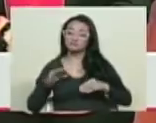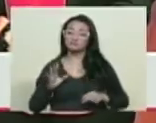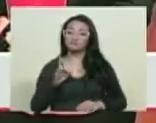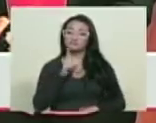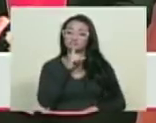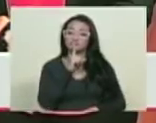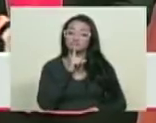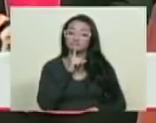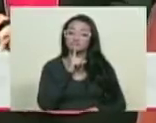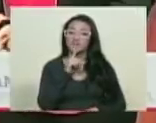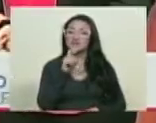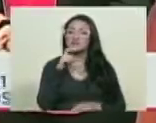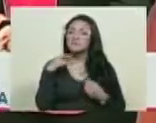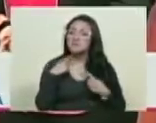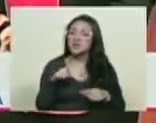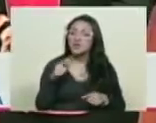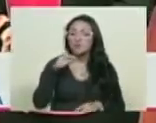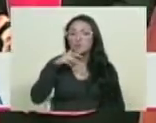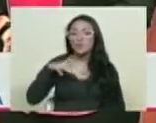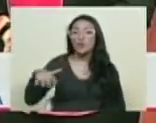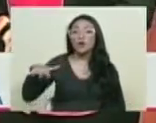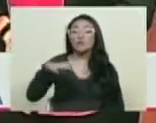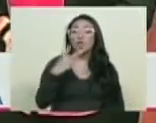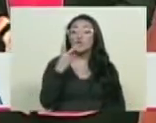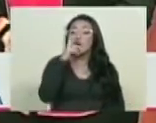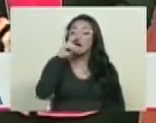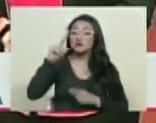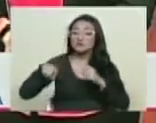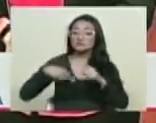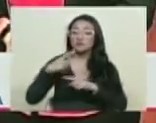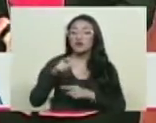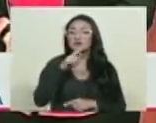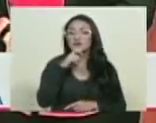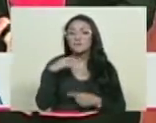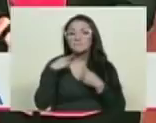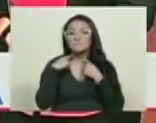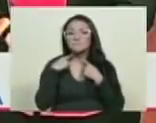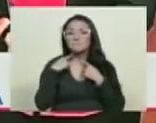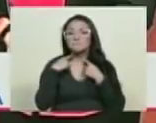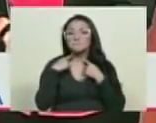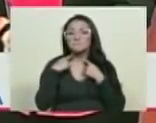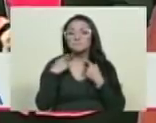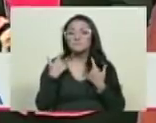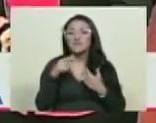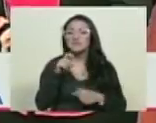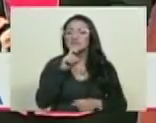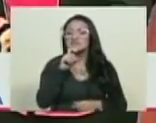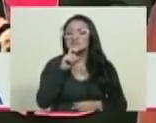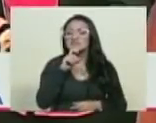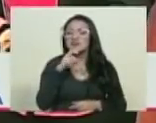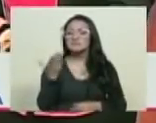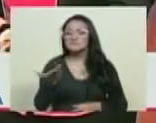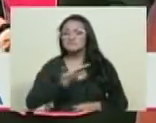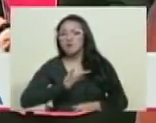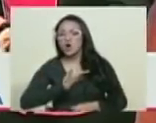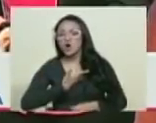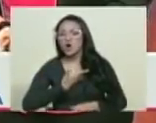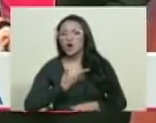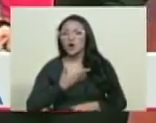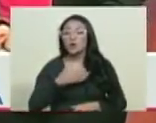perdido en el pueblo y dos años después se demuestra que quien perdió las elecciones fue el pueblo y las ganó la